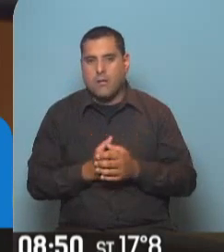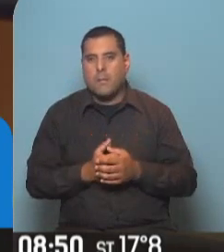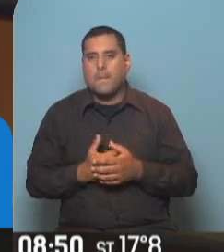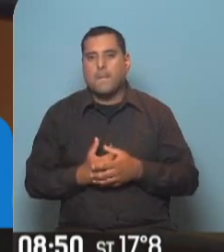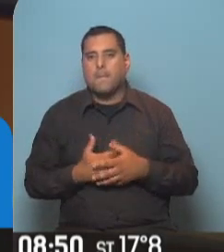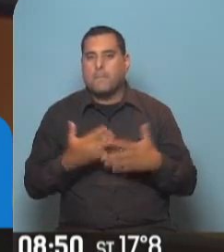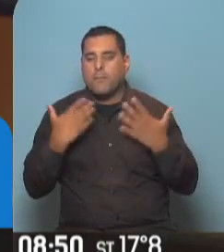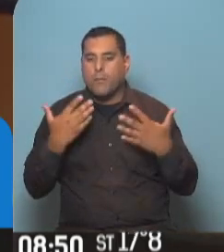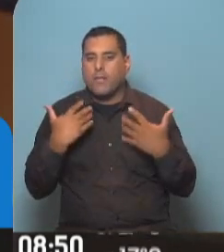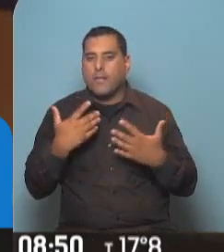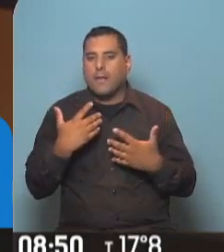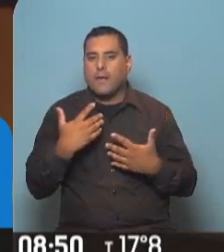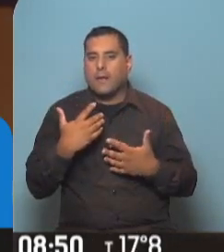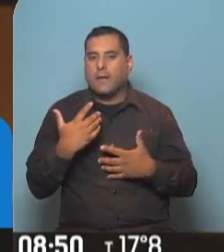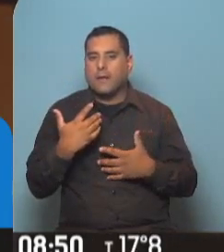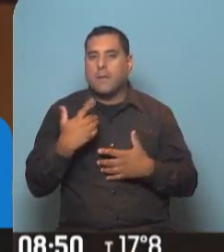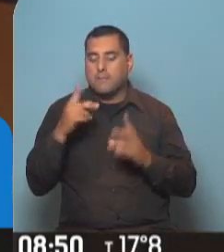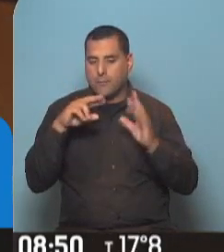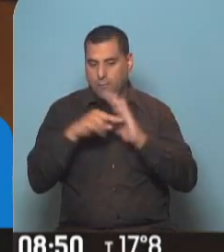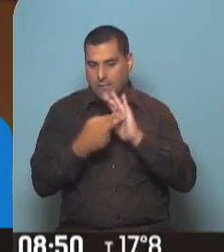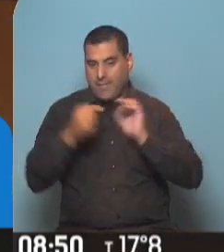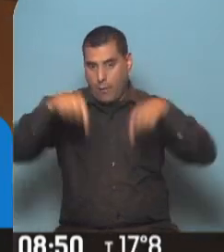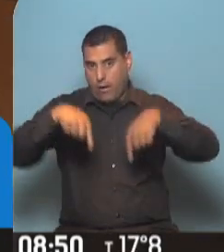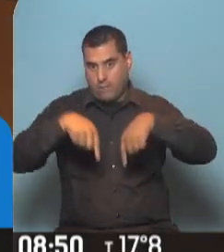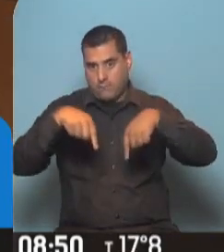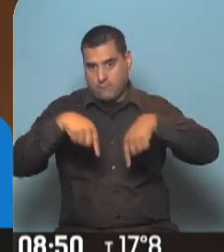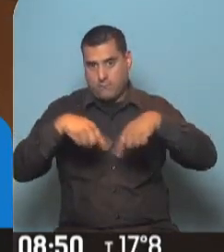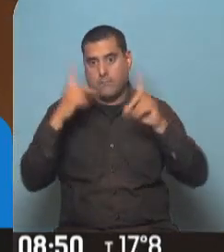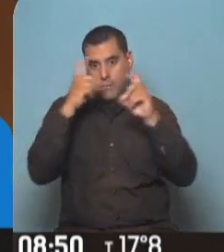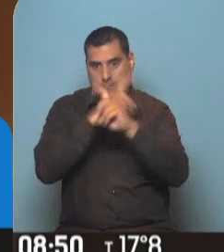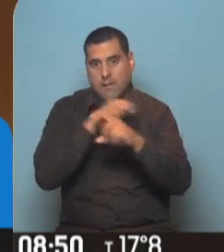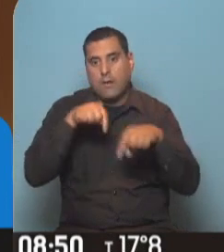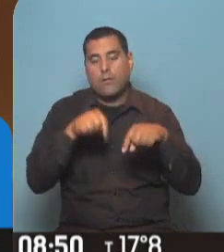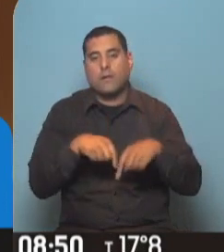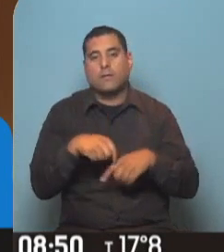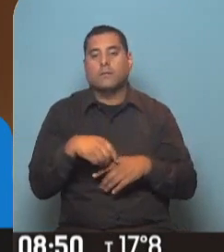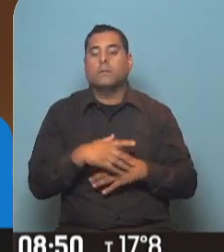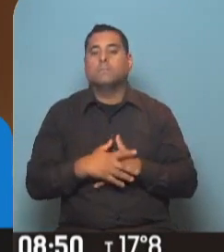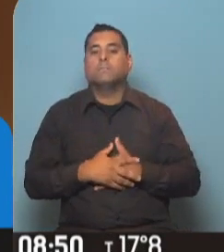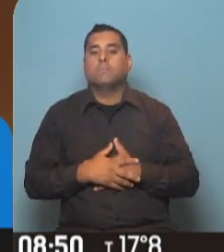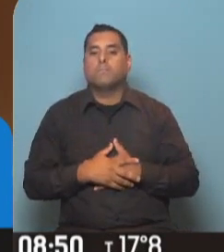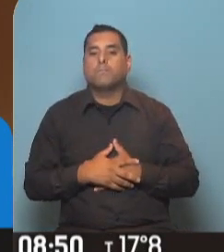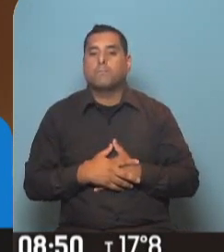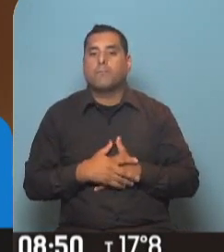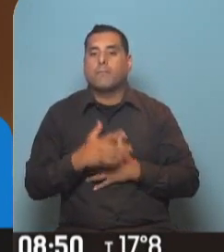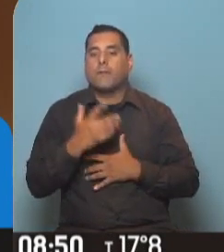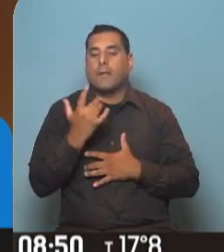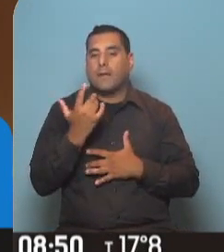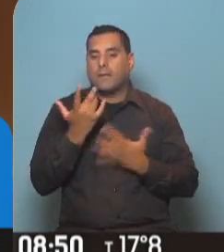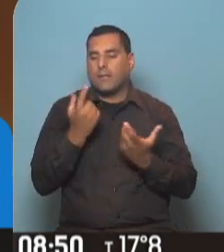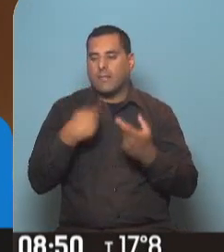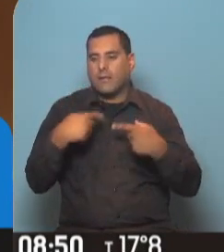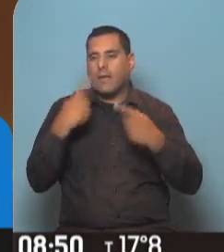responder problemas del presente también donde efectivamente no sólo se trata de a veces de experiencias individuales sino